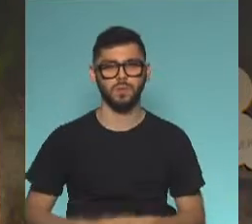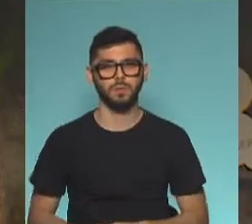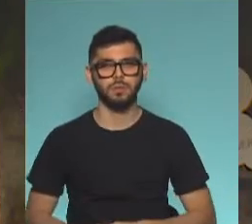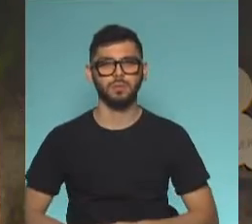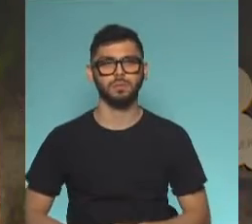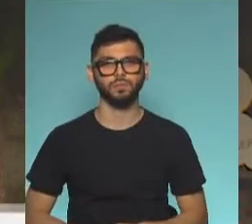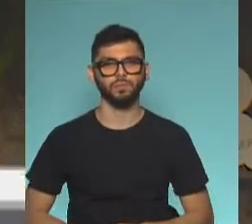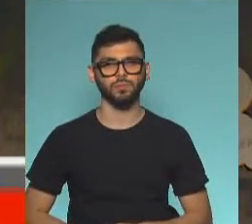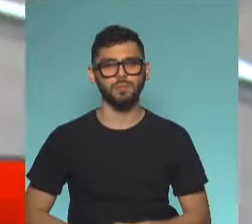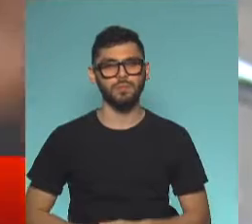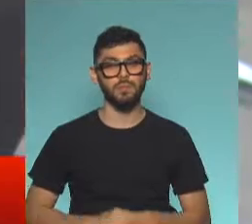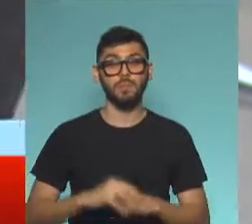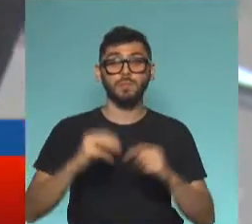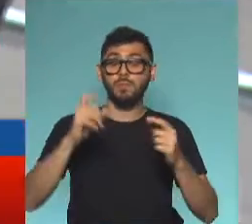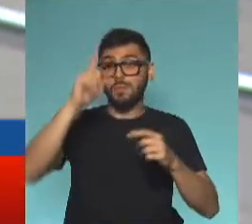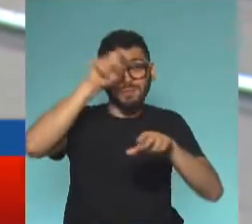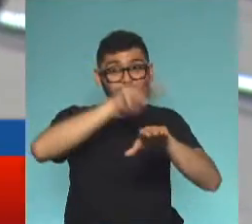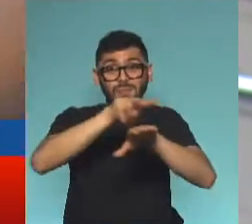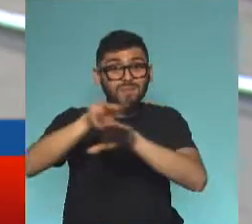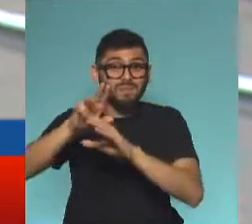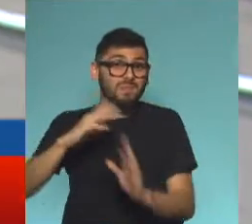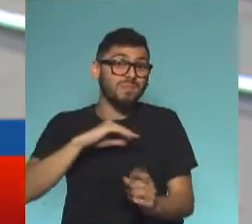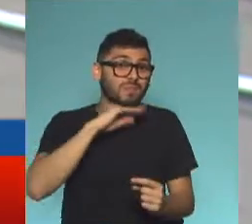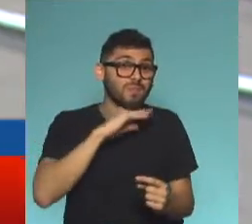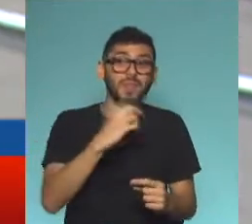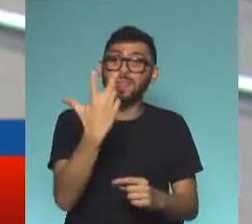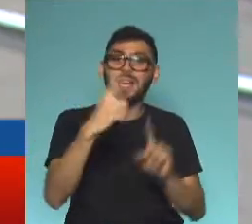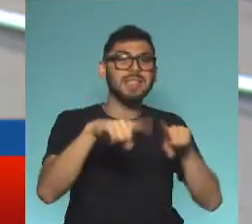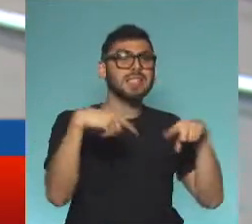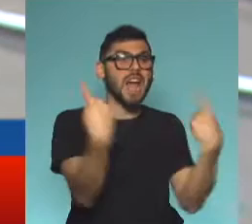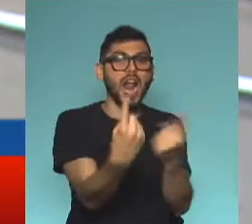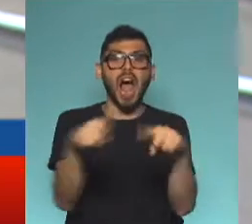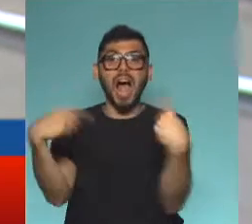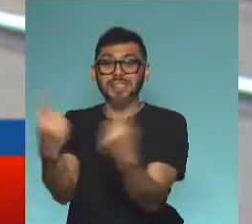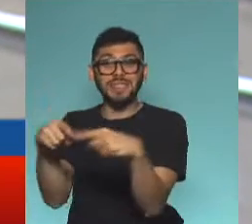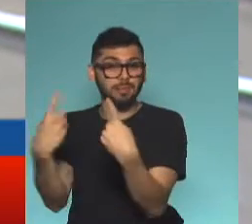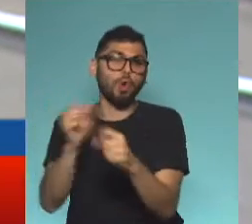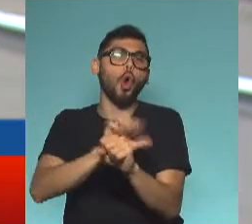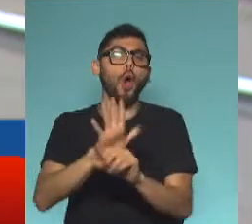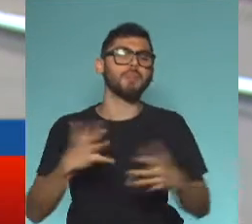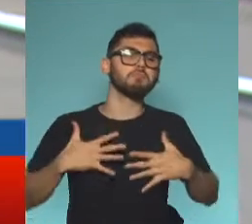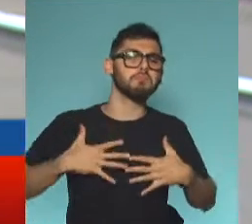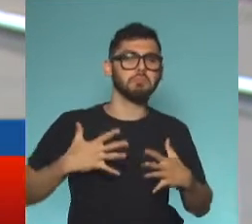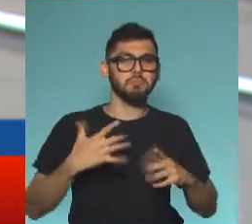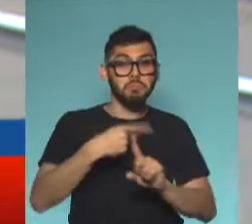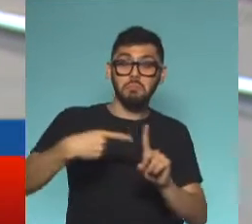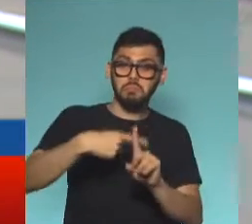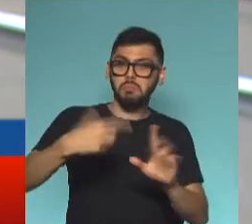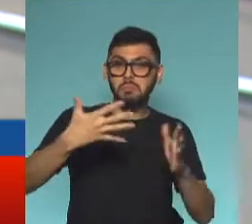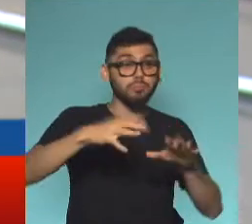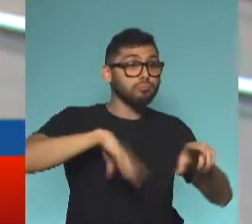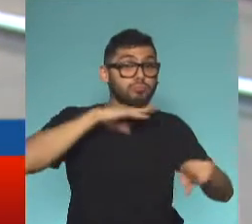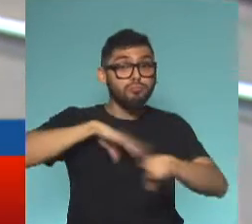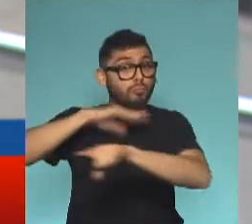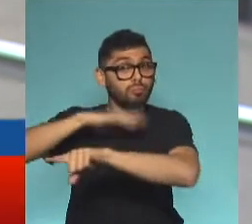COVID-19. Están las terapias completas, 3 salas de COVID moderados que están llenos, estamos hablando de cerca de 60 pacientes,